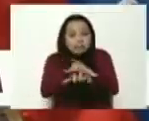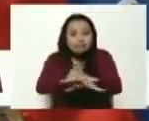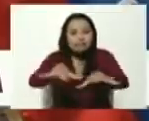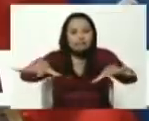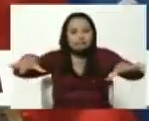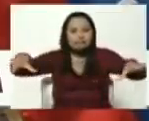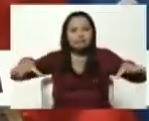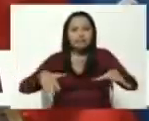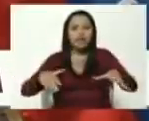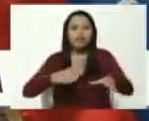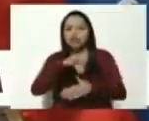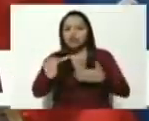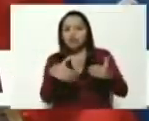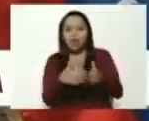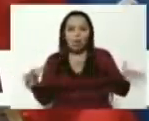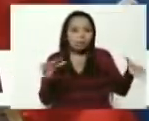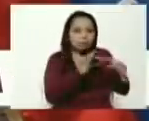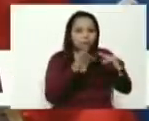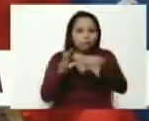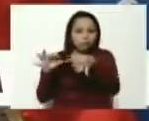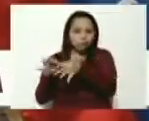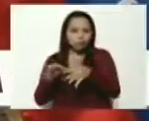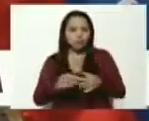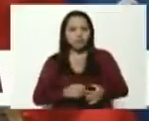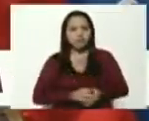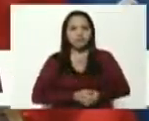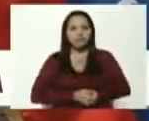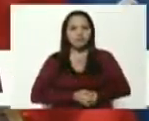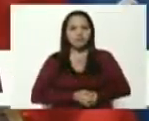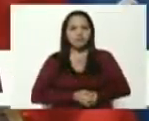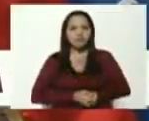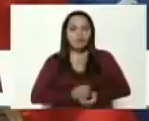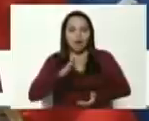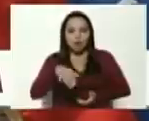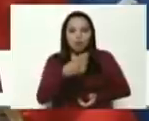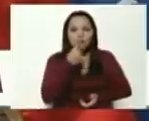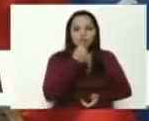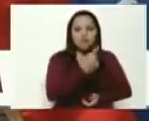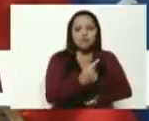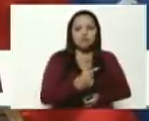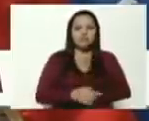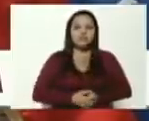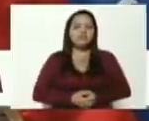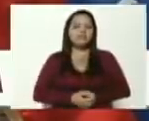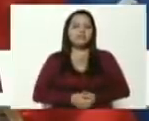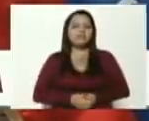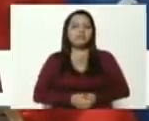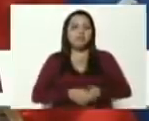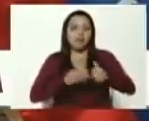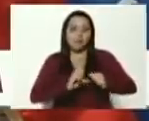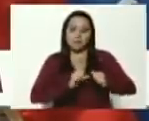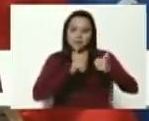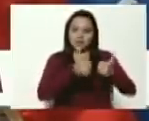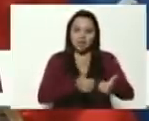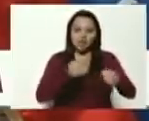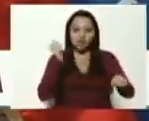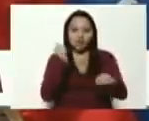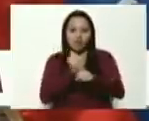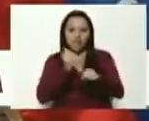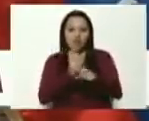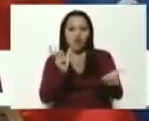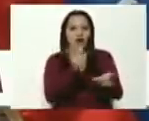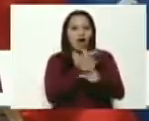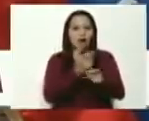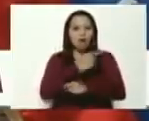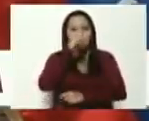espectro como esta que hemos mencionado. Podemos decir que desde el inicio de nuestra gestión, en agosto del